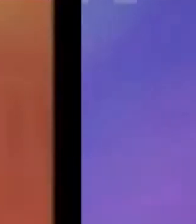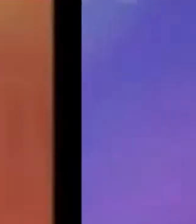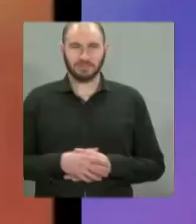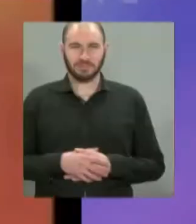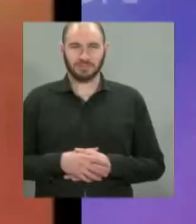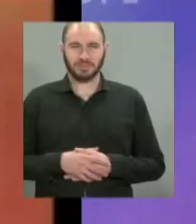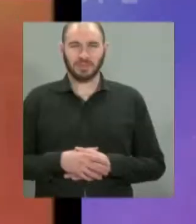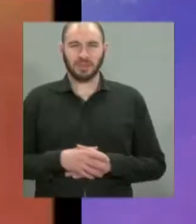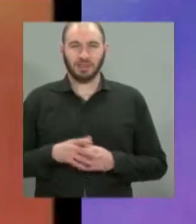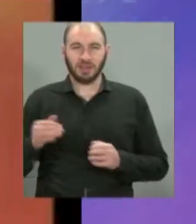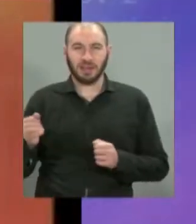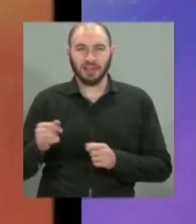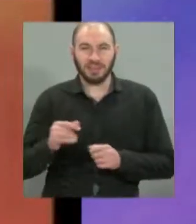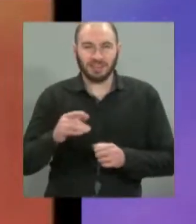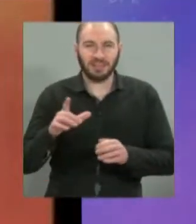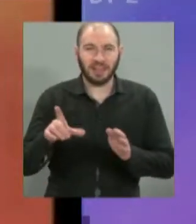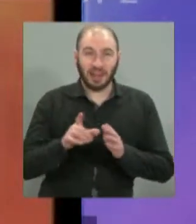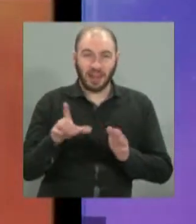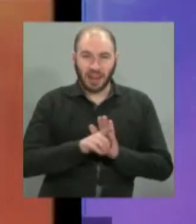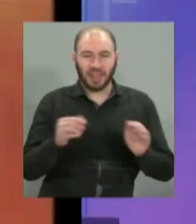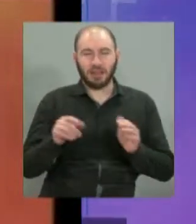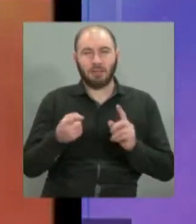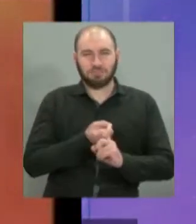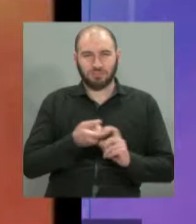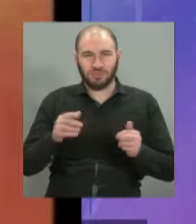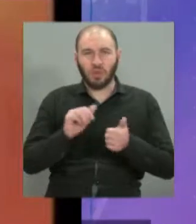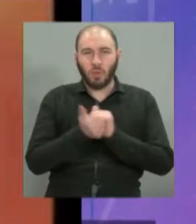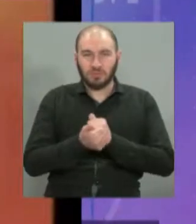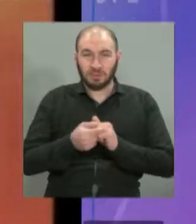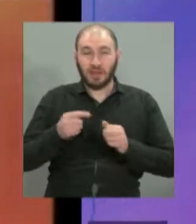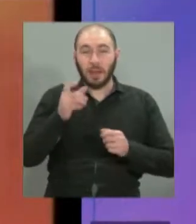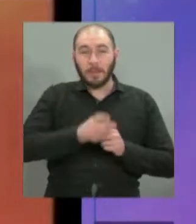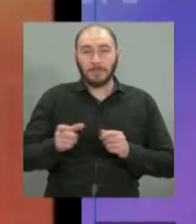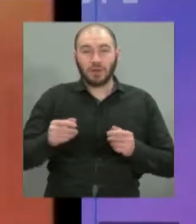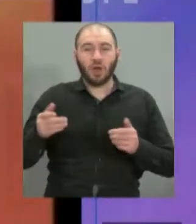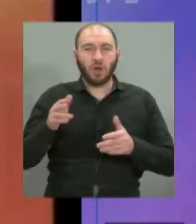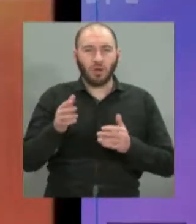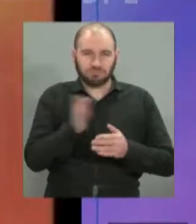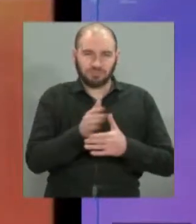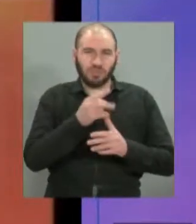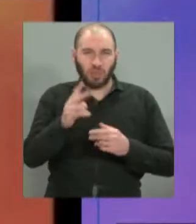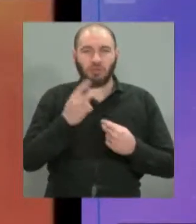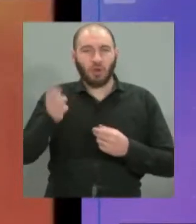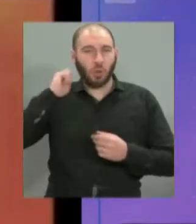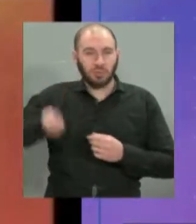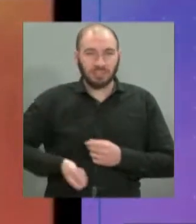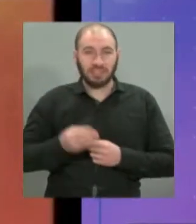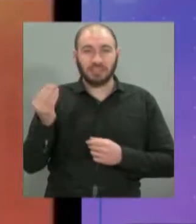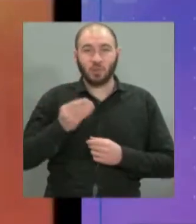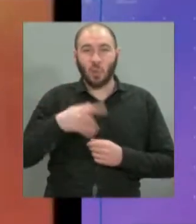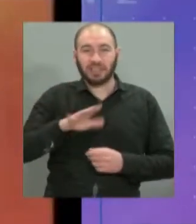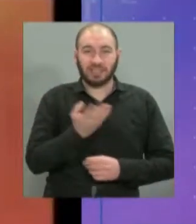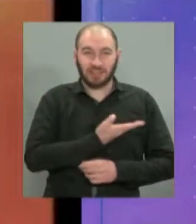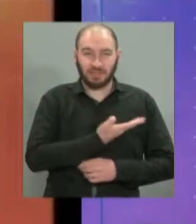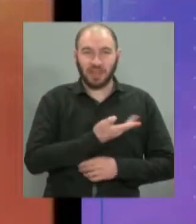Después de la promulgación de la ley de matrimonio igualitario, se consagraron parejas ante la justicia el fin de semana en Santa